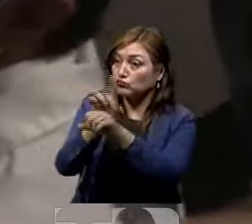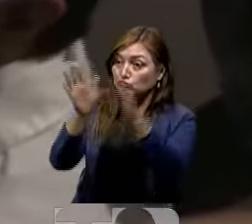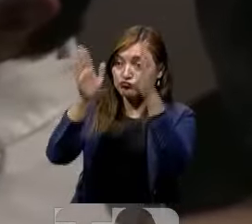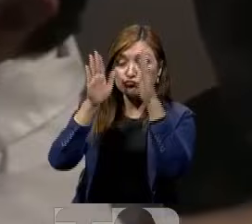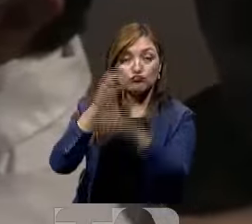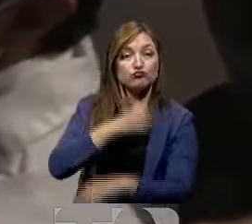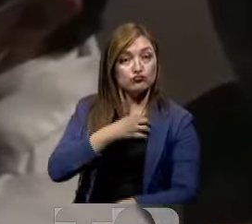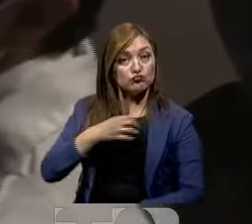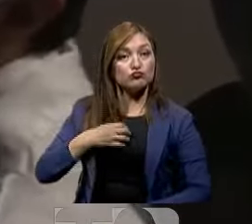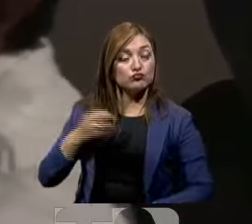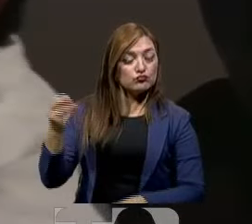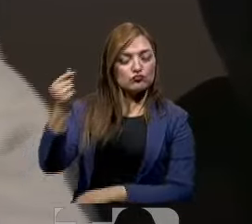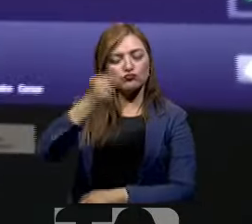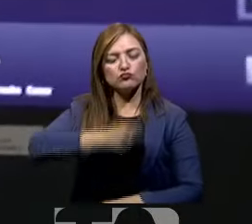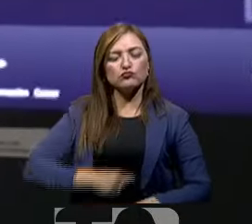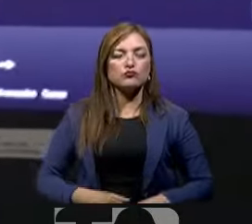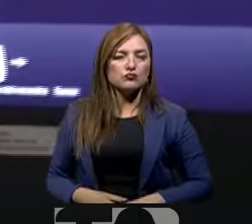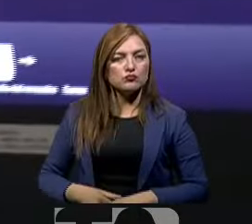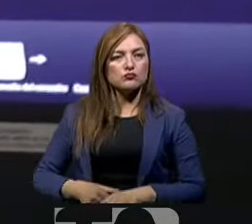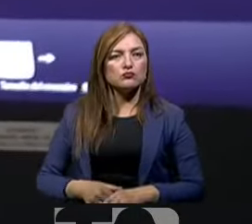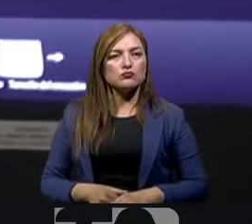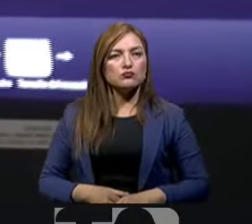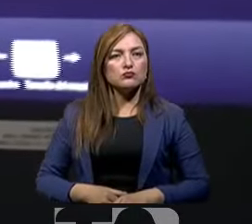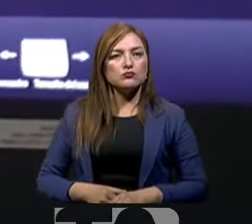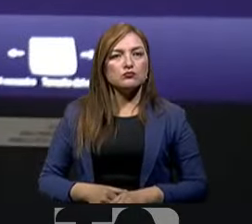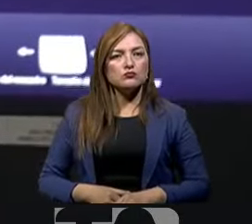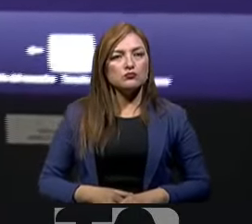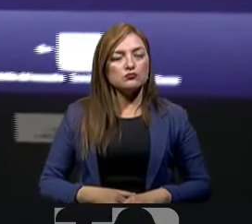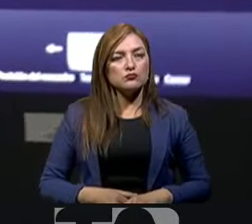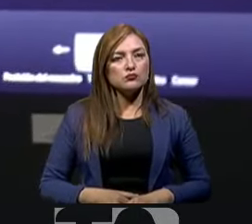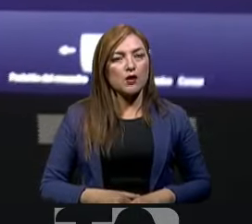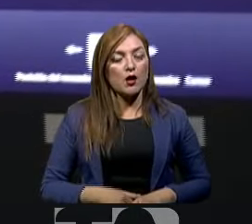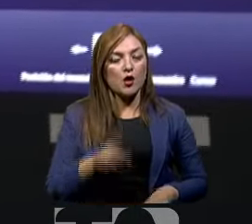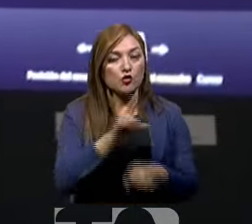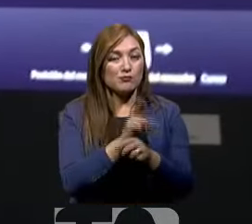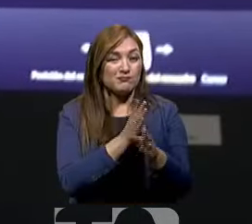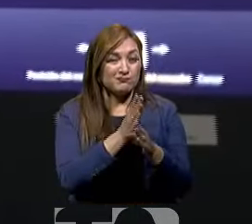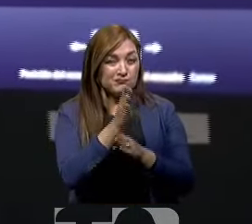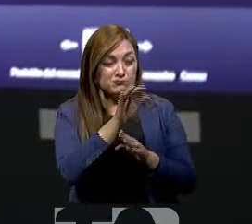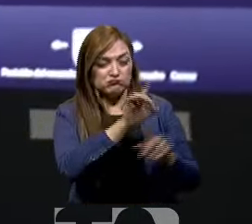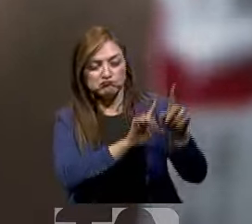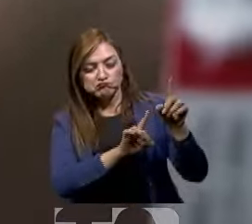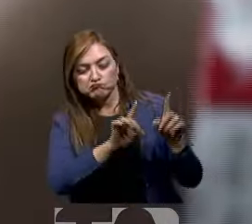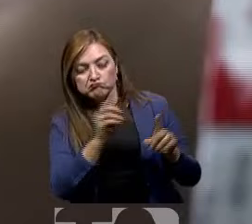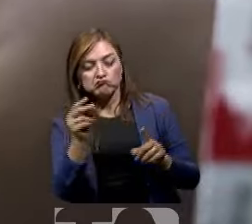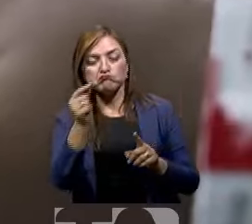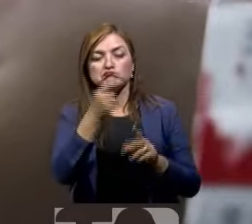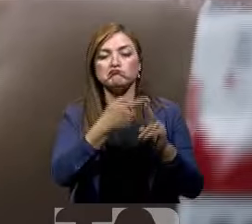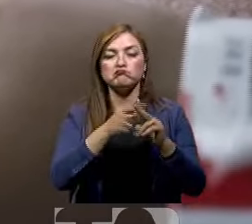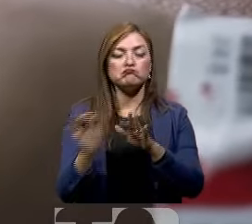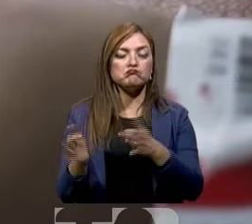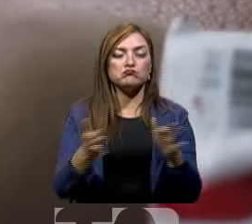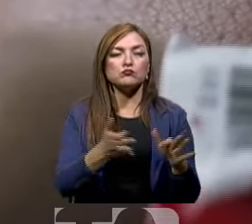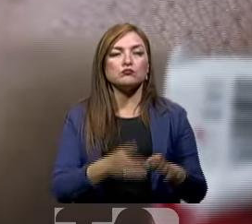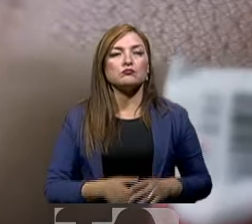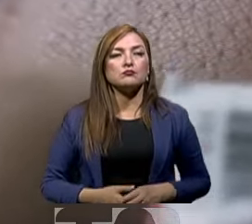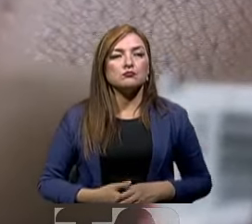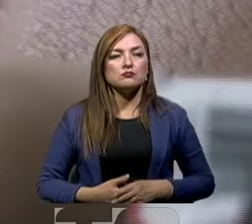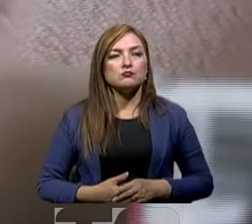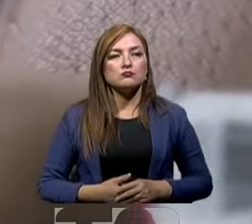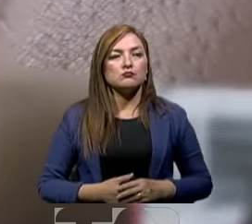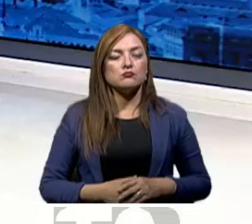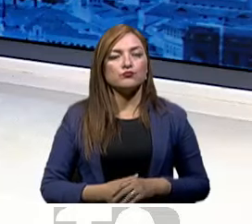usted acuda de inmediato donde un especialista, para que éste pueda realizar un diagnóstico oportuno e iniciar el tratamiento.